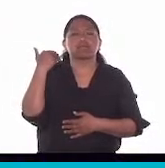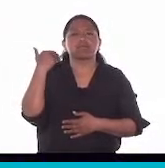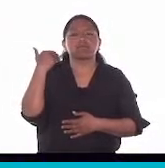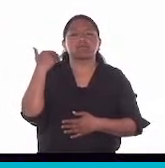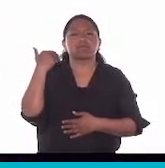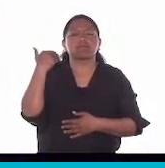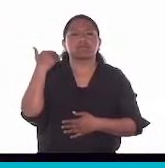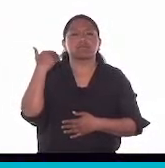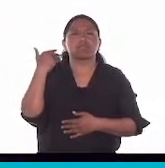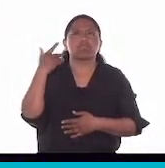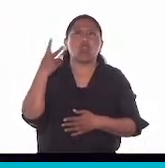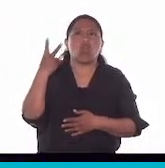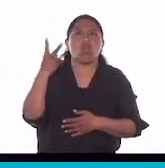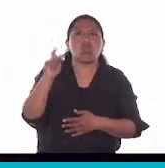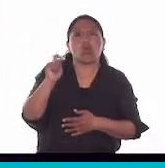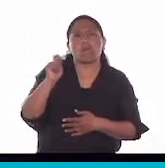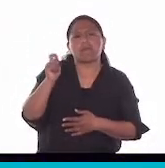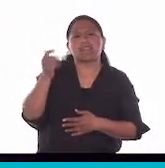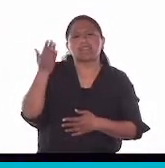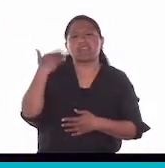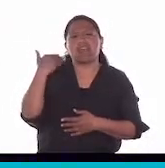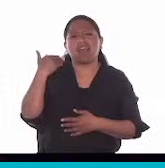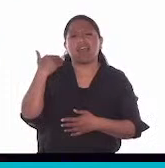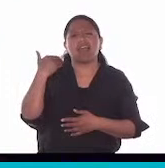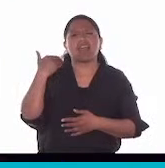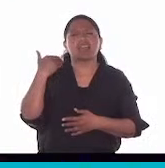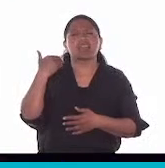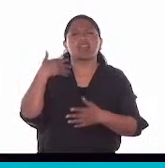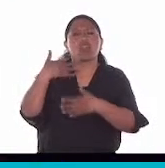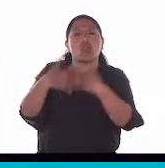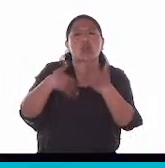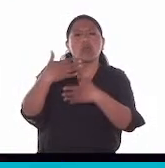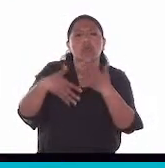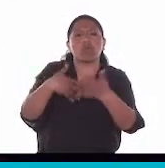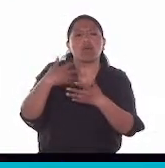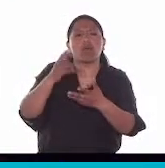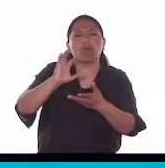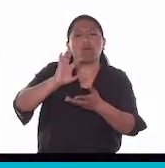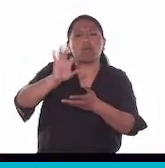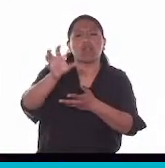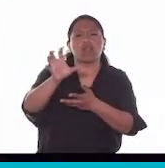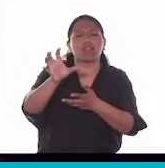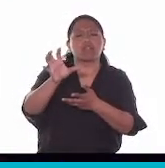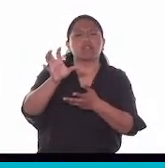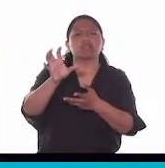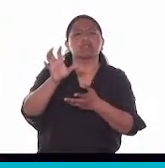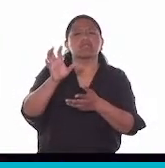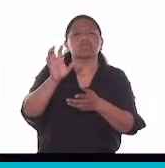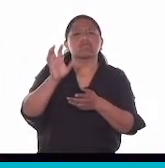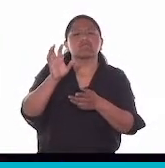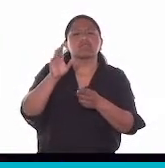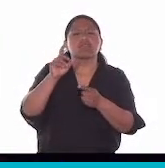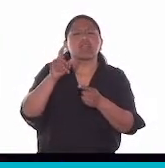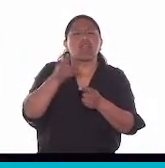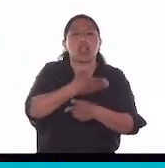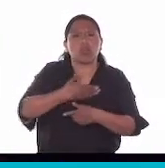unos dos meses antes de la realización de los juegos bonaerenses el gobierno anticipaba